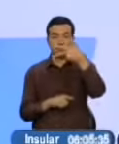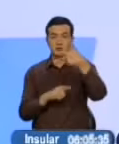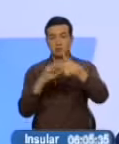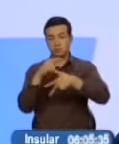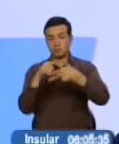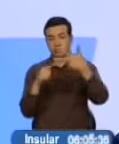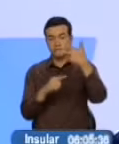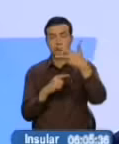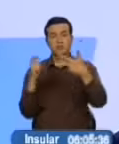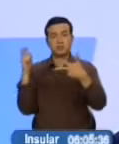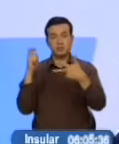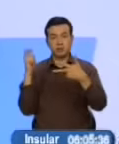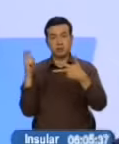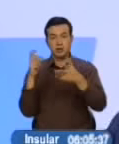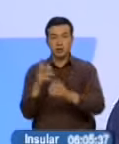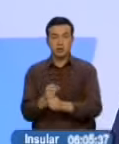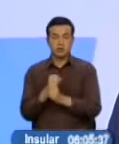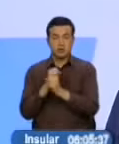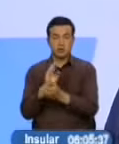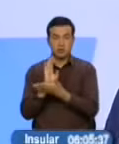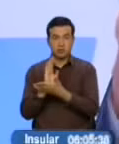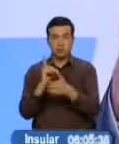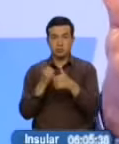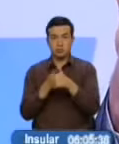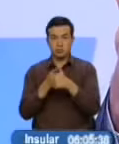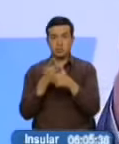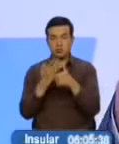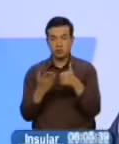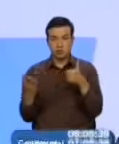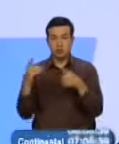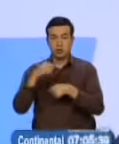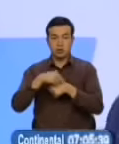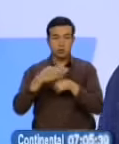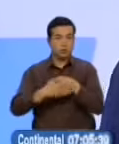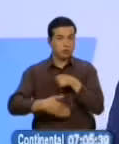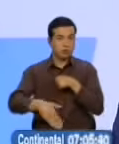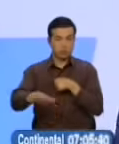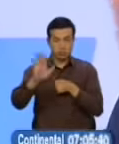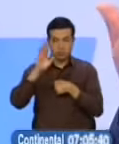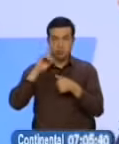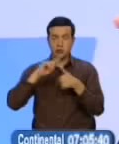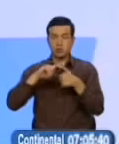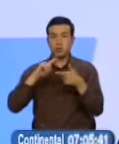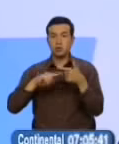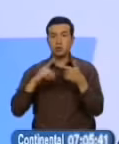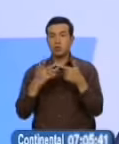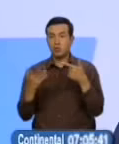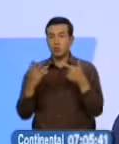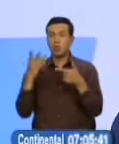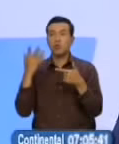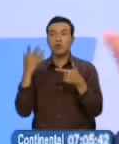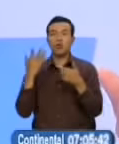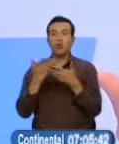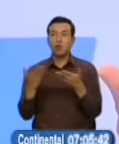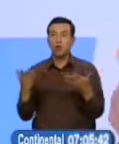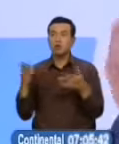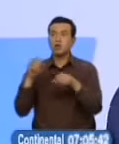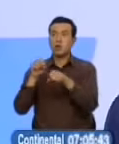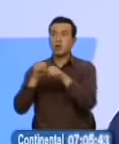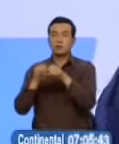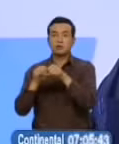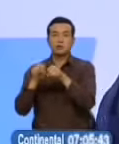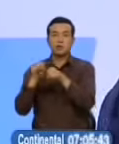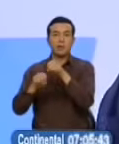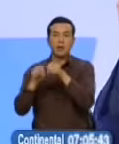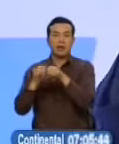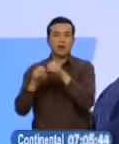que son sujetos de aseguramiento. ¿Cuáles son? Los bienes de larga duración, los bienes no depreciables y las existencias. Se